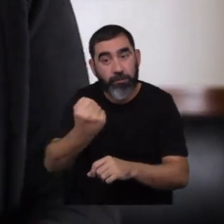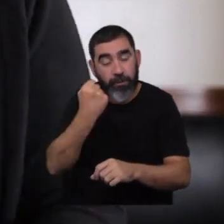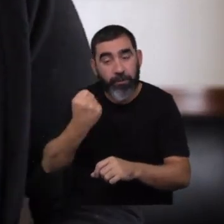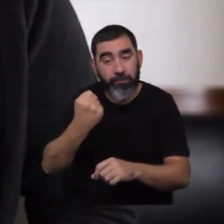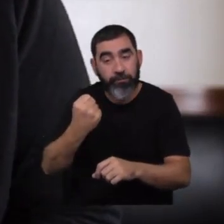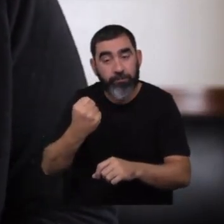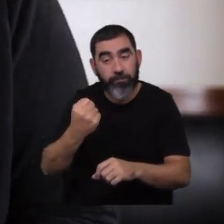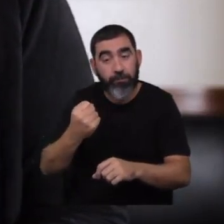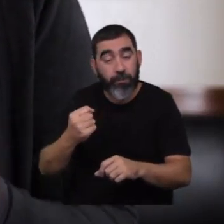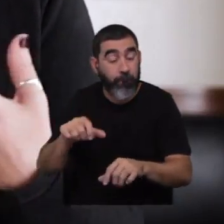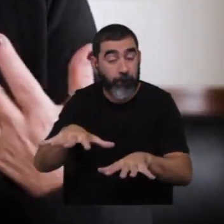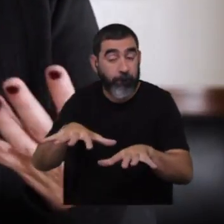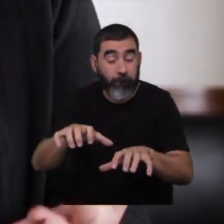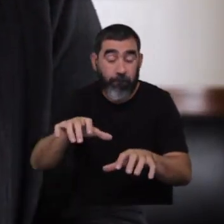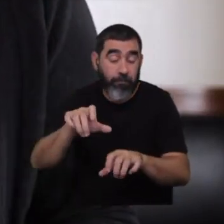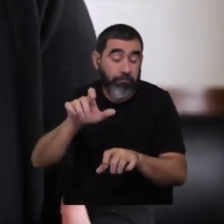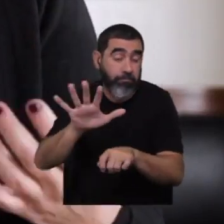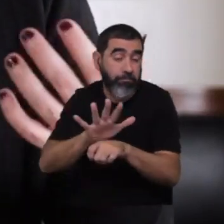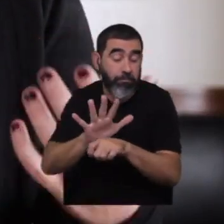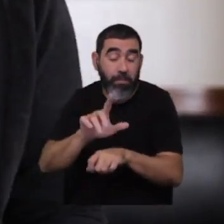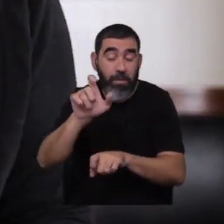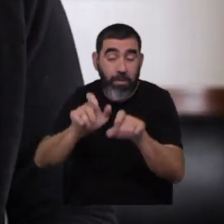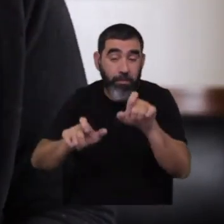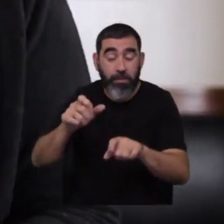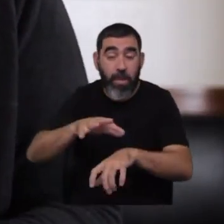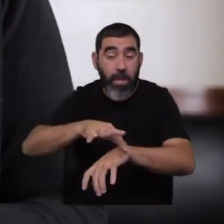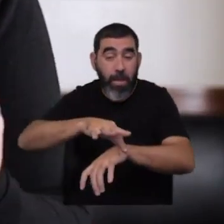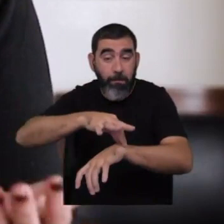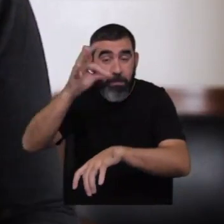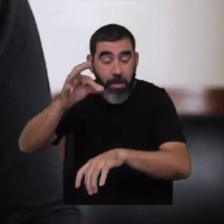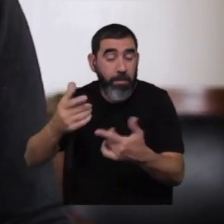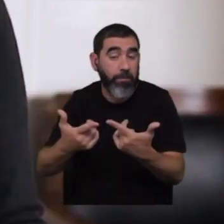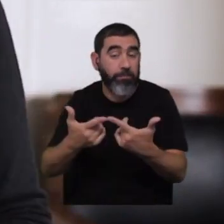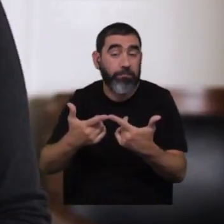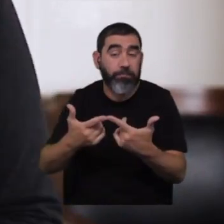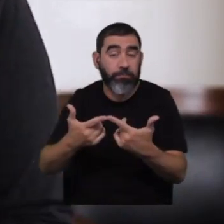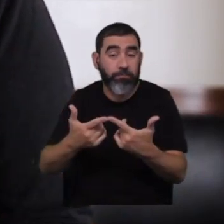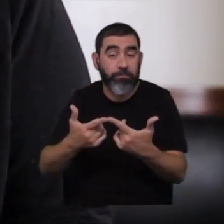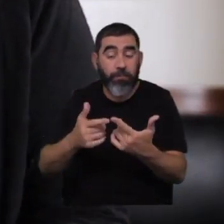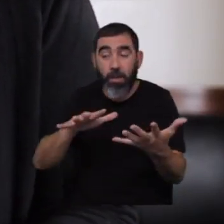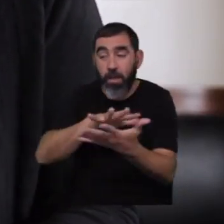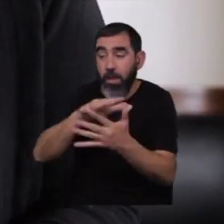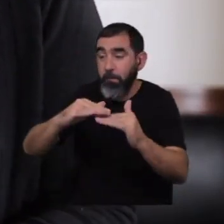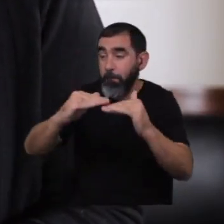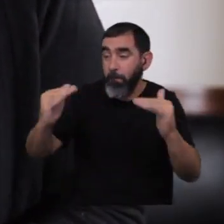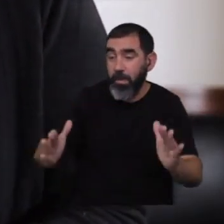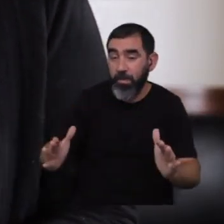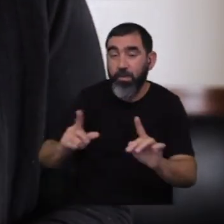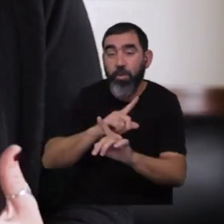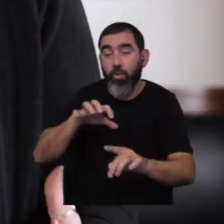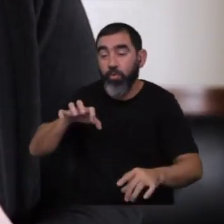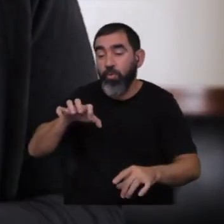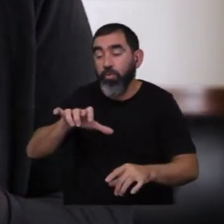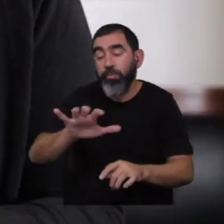que habita con nosotros, que la podemos encontrar en la piel, que la podemos encontrar en distintos ambientes. No es un